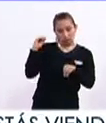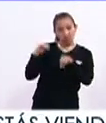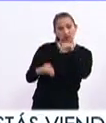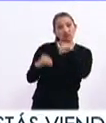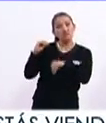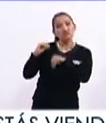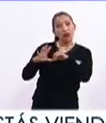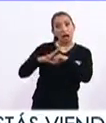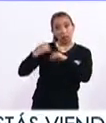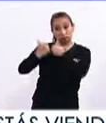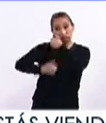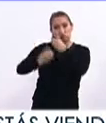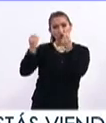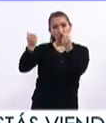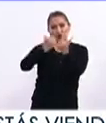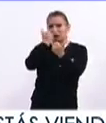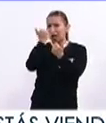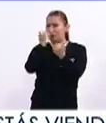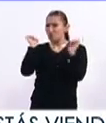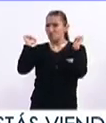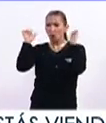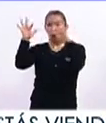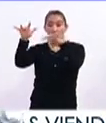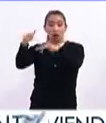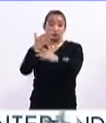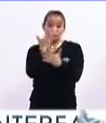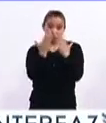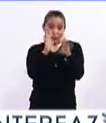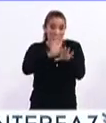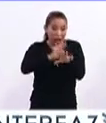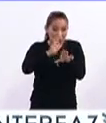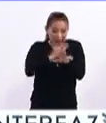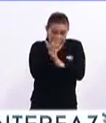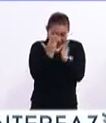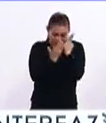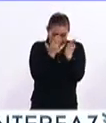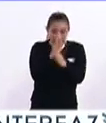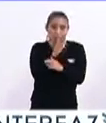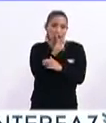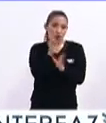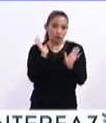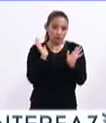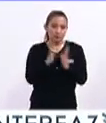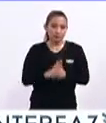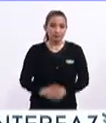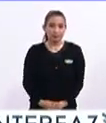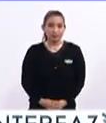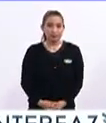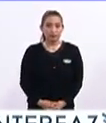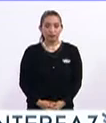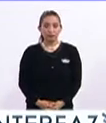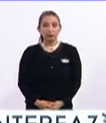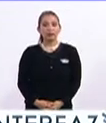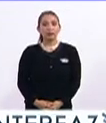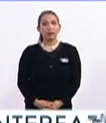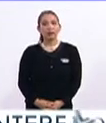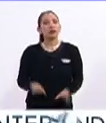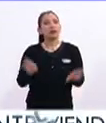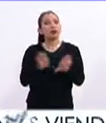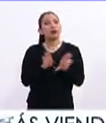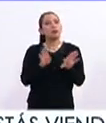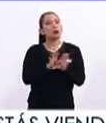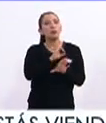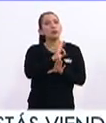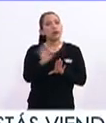mucha competencia y sí es muy importante que ellos estén estudiando, y mientras más se preparen, mucho mejor, ¿no? Sí, claro. Sí. ¿Cómo es que